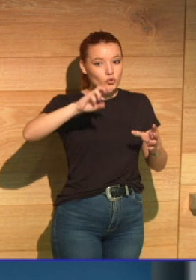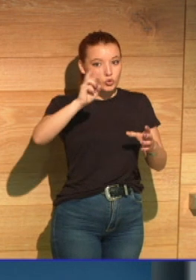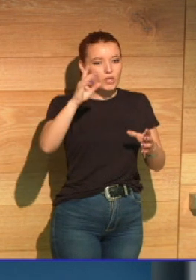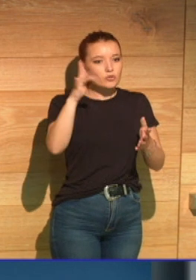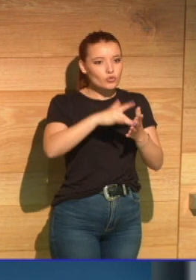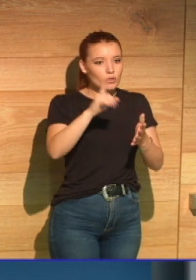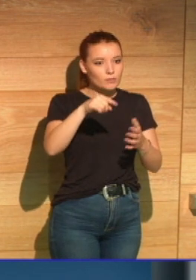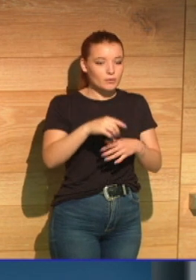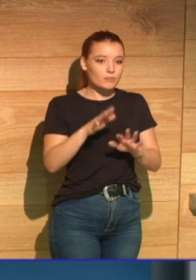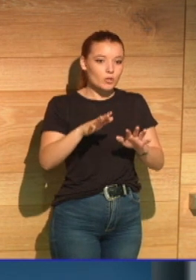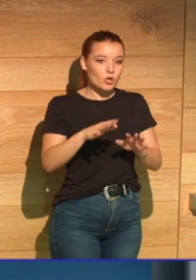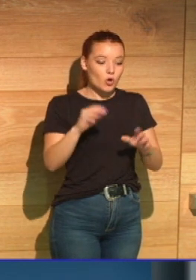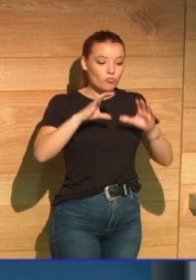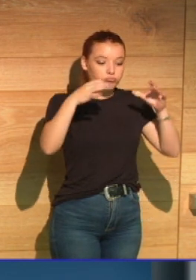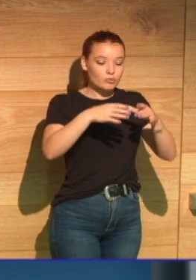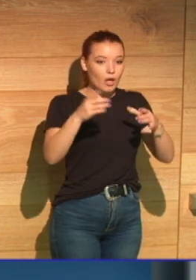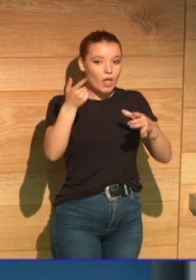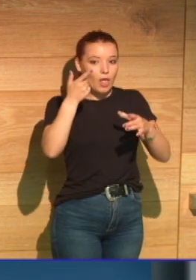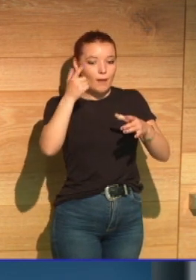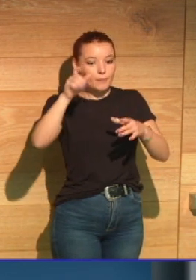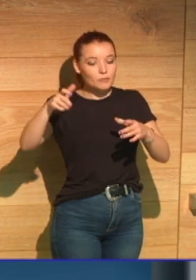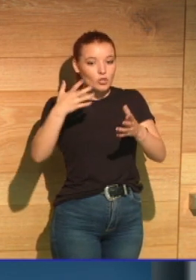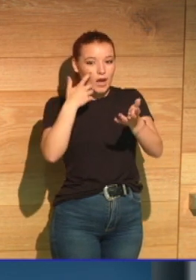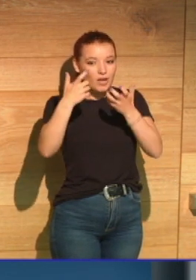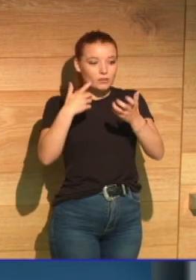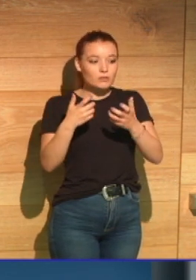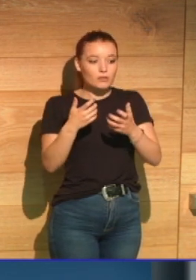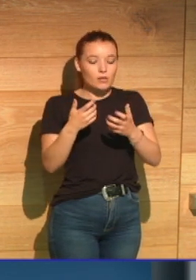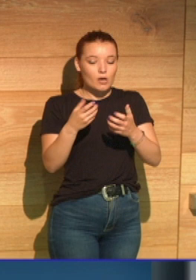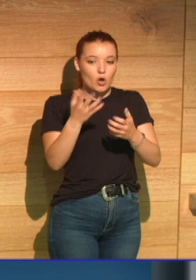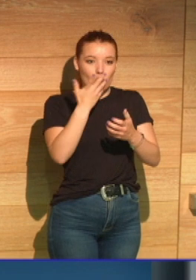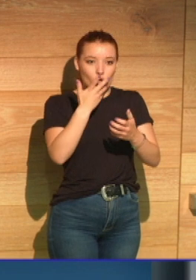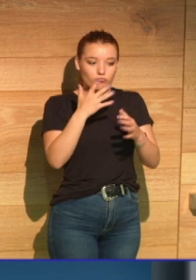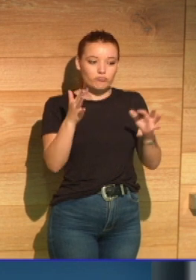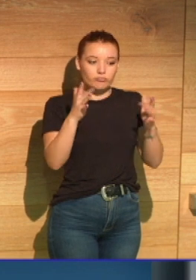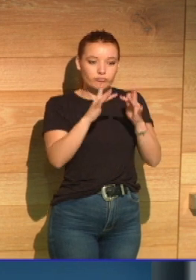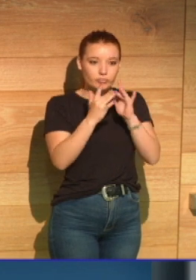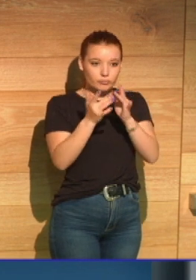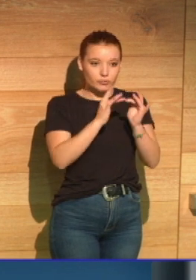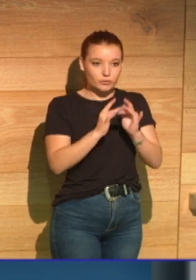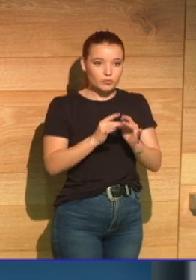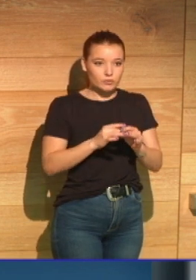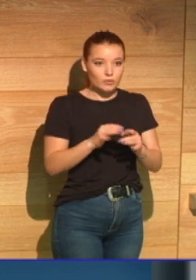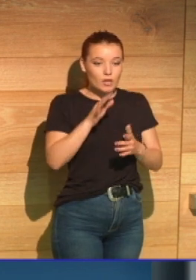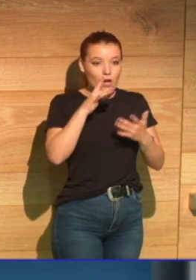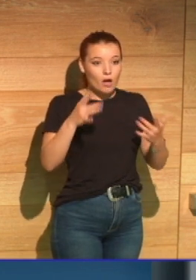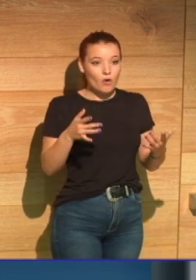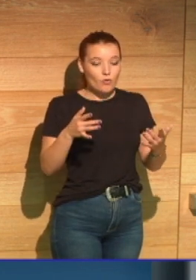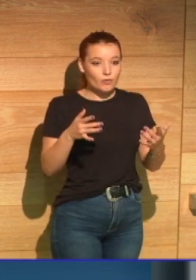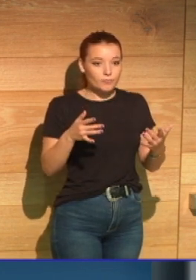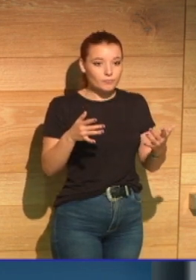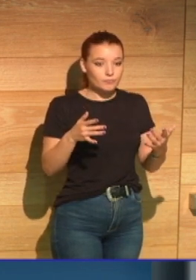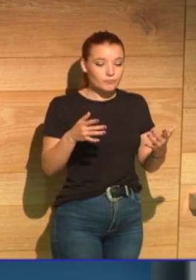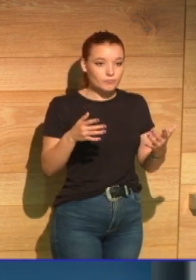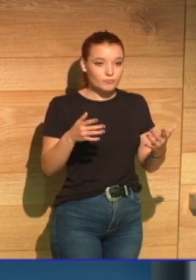comunidad conoce al artista, y esa relación me parecía muy potente. Ahora, en Estamos al Horno, lo que hacen es